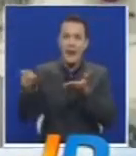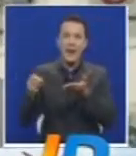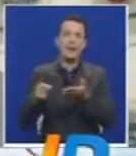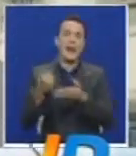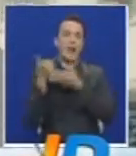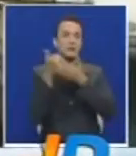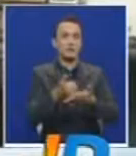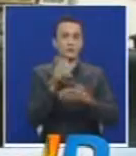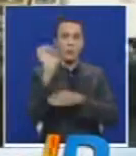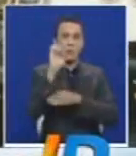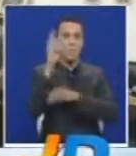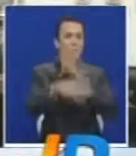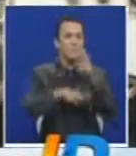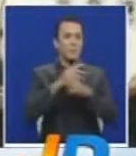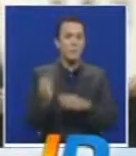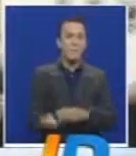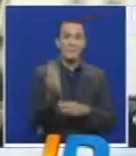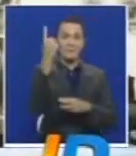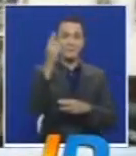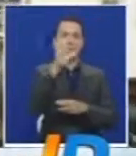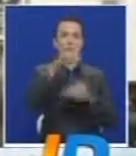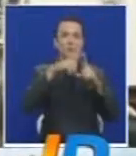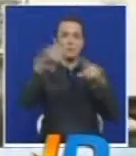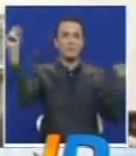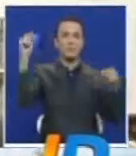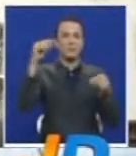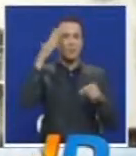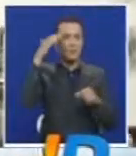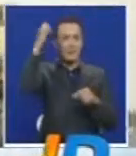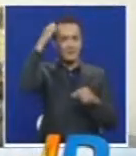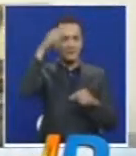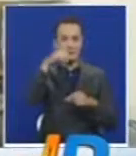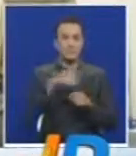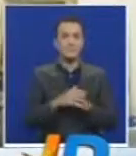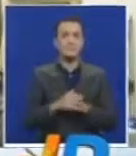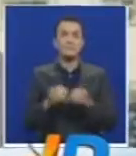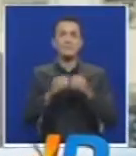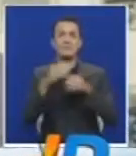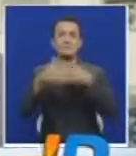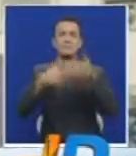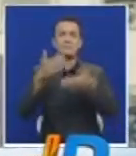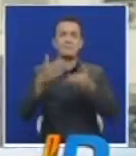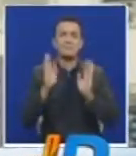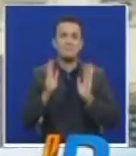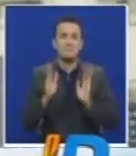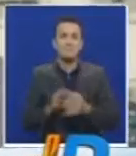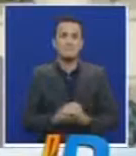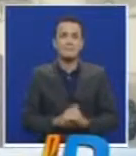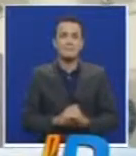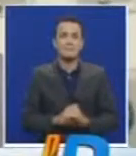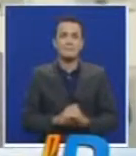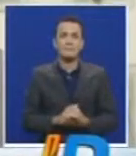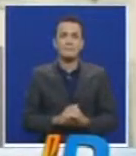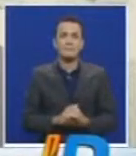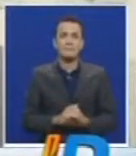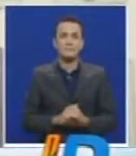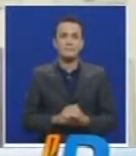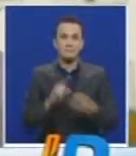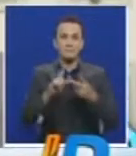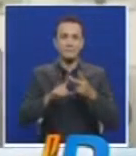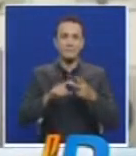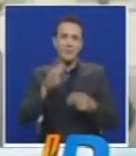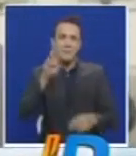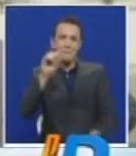de la historia, al de Japón y Corea. Y coincidió con que el Bolillo